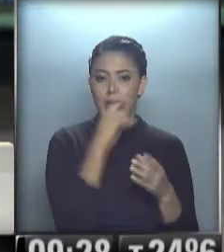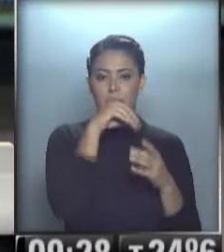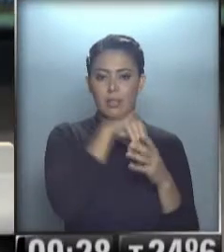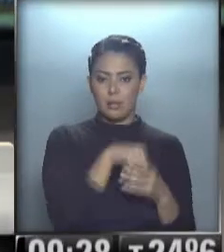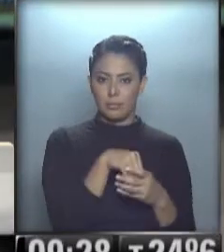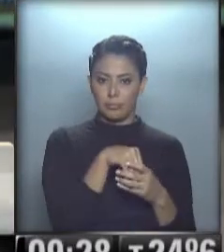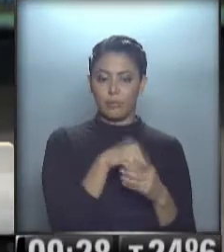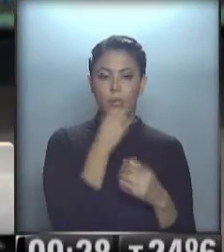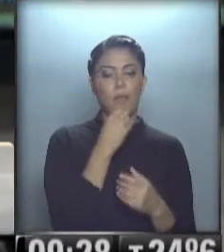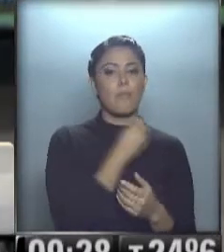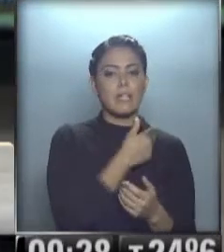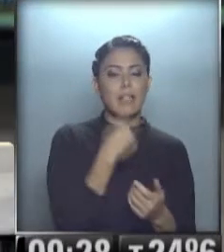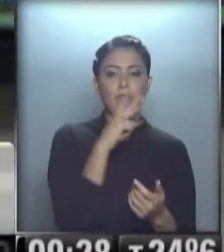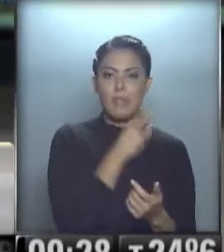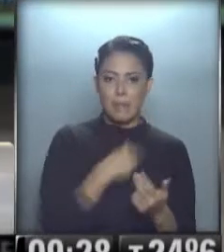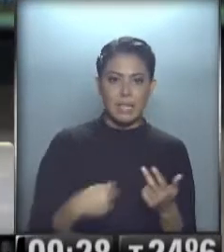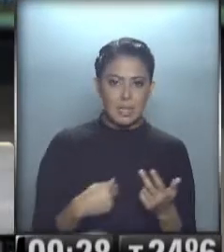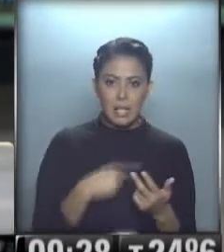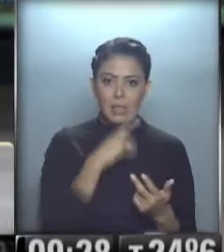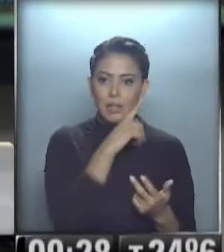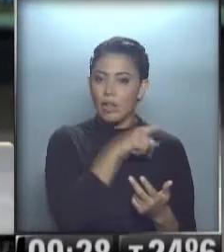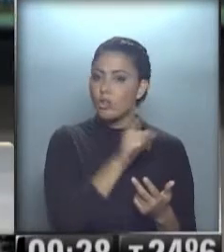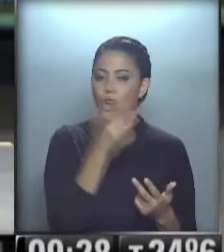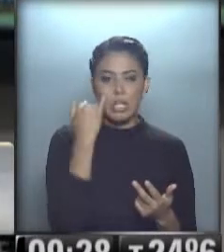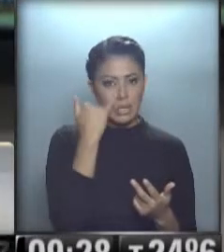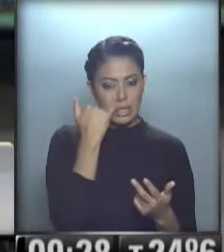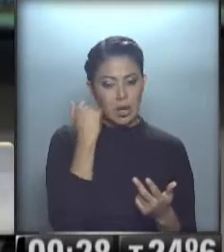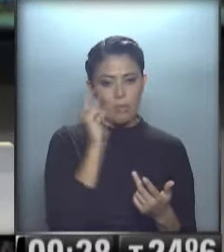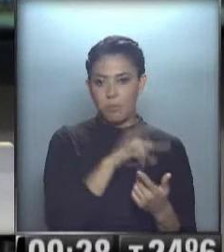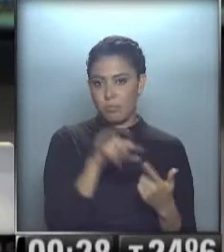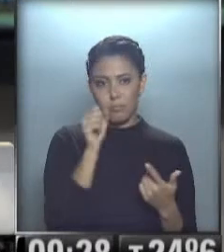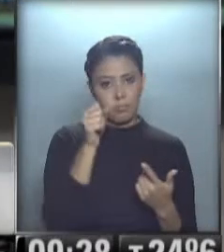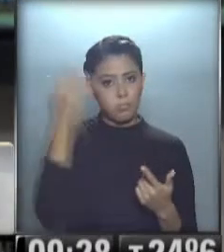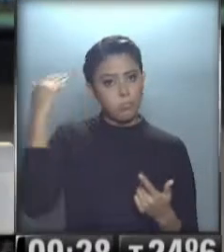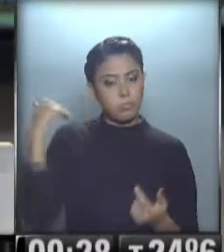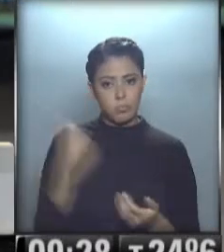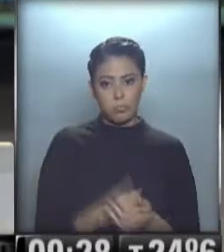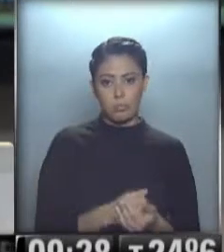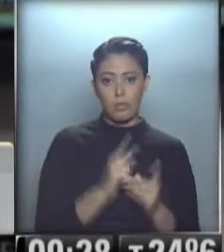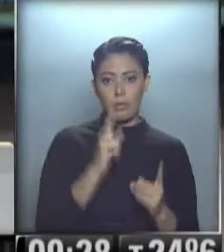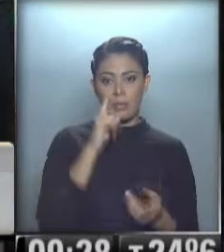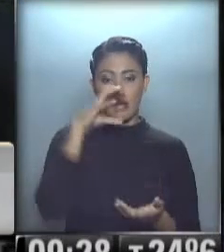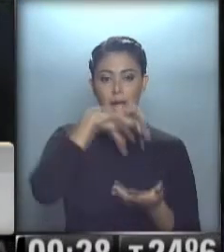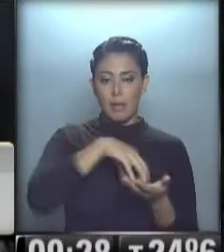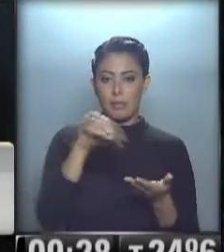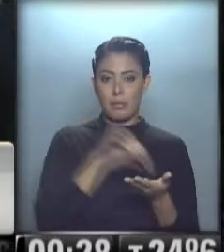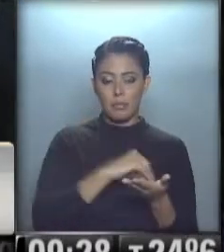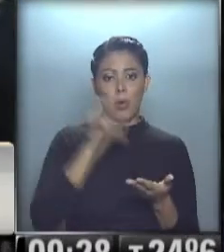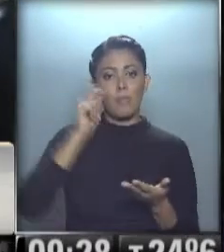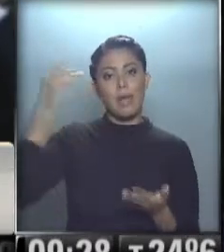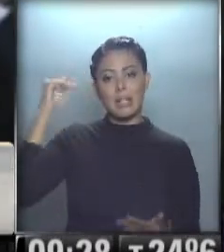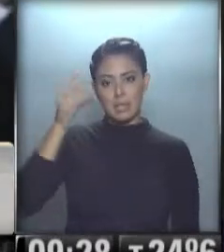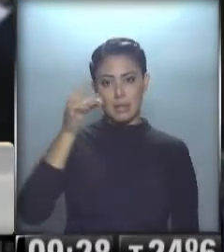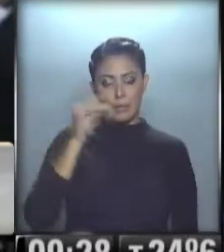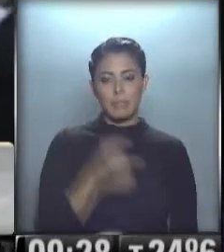al presidente o al vicepresidente de la cámara diputado porque eso ya fue ratificado por la cámara baja en el mes de diciembre